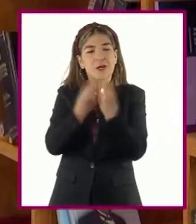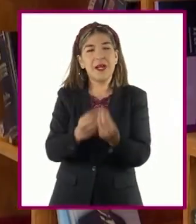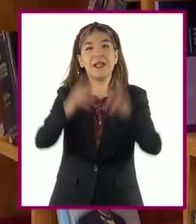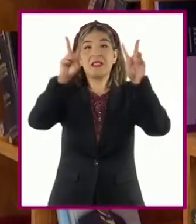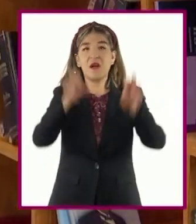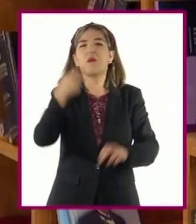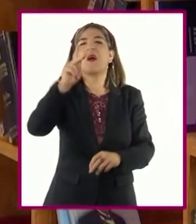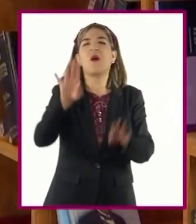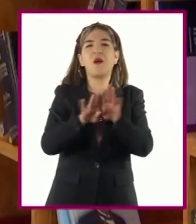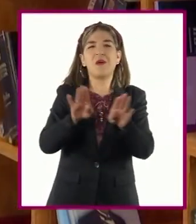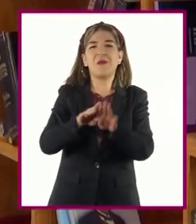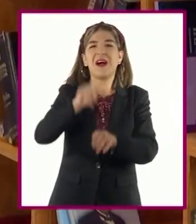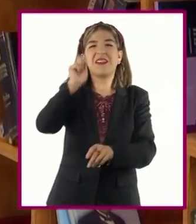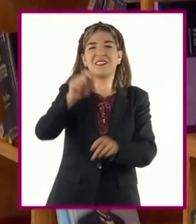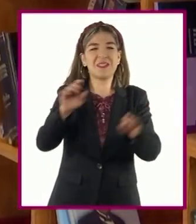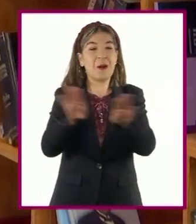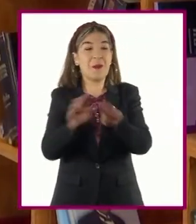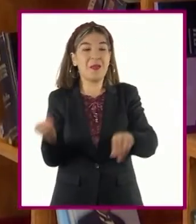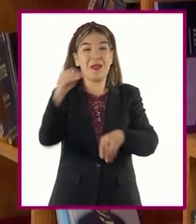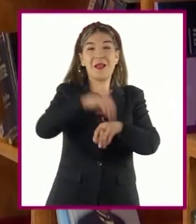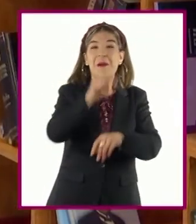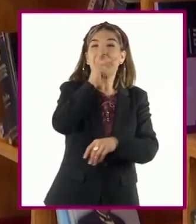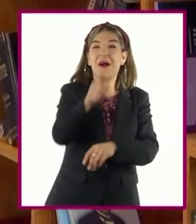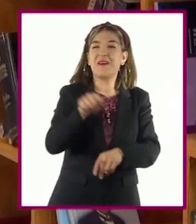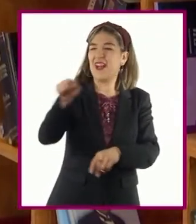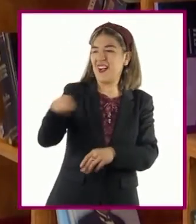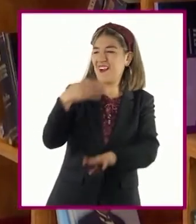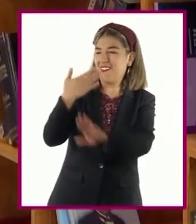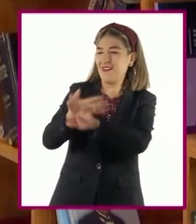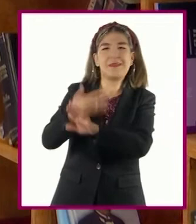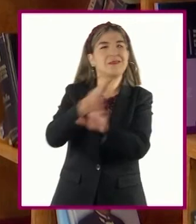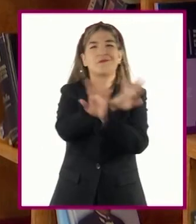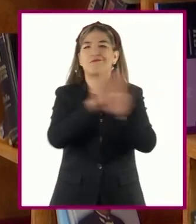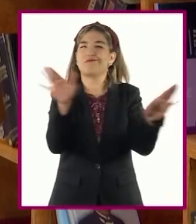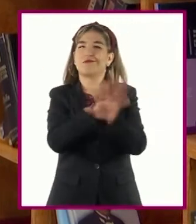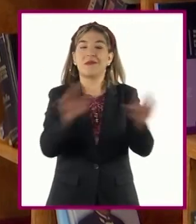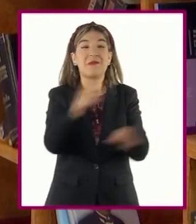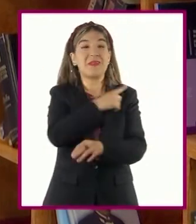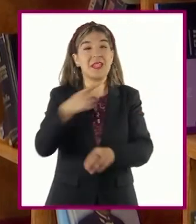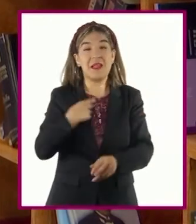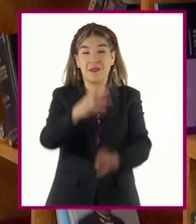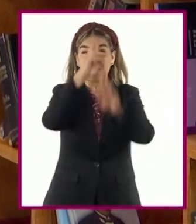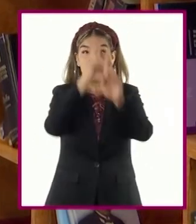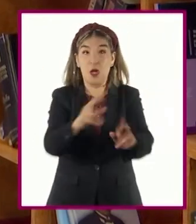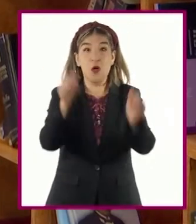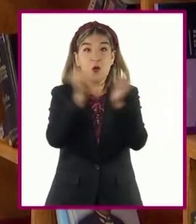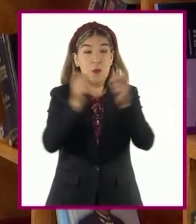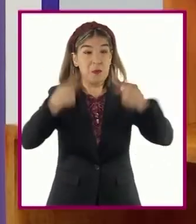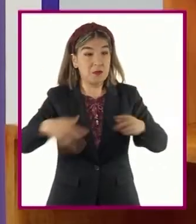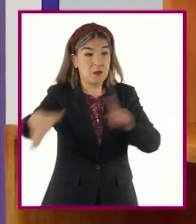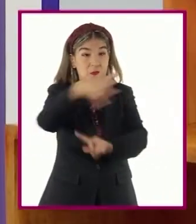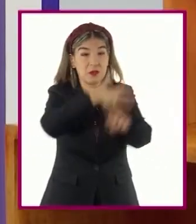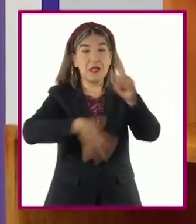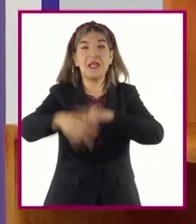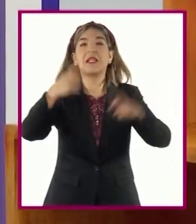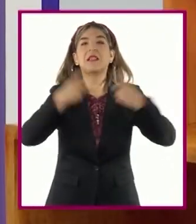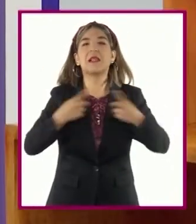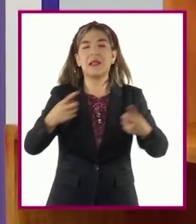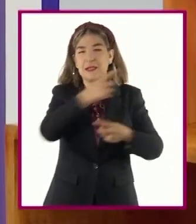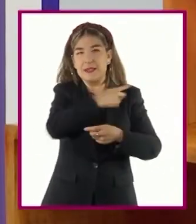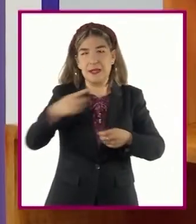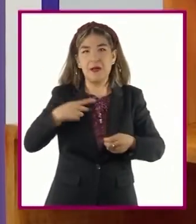exhibir ni para generar polémica. Posteriormente, si se cuenta con público, se abrirá un espacio con